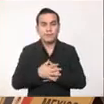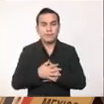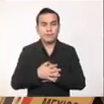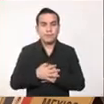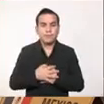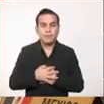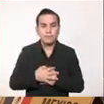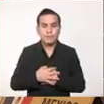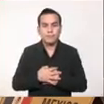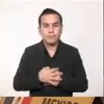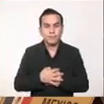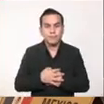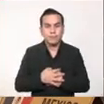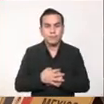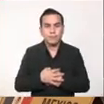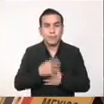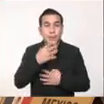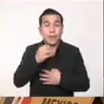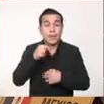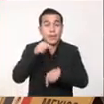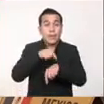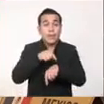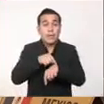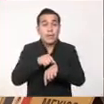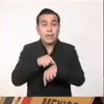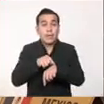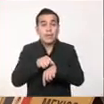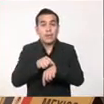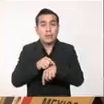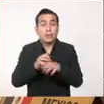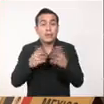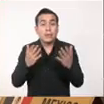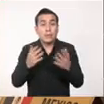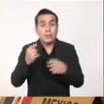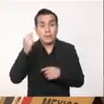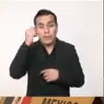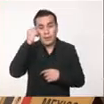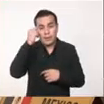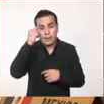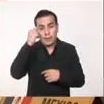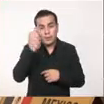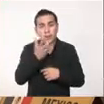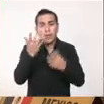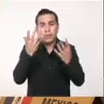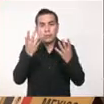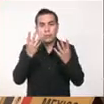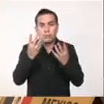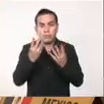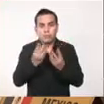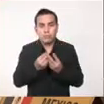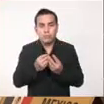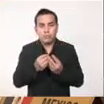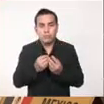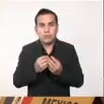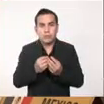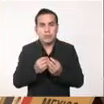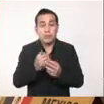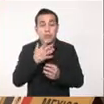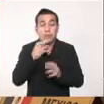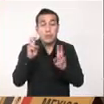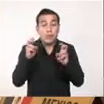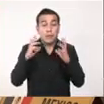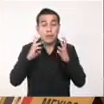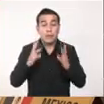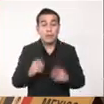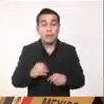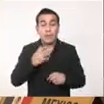general. En un tiempo, francamente, creo, donde se esperaba que las tensiones ya iban a bajar en términos de gobernanza, ¿verdad?